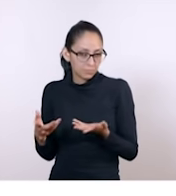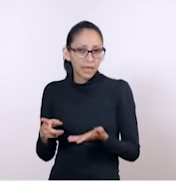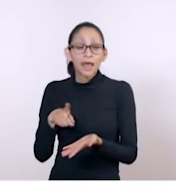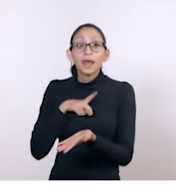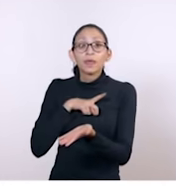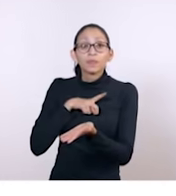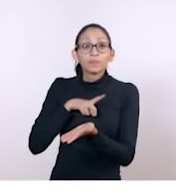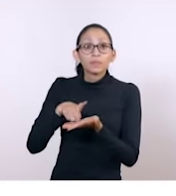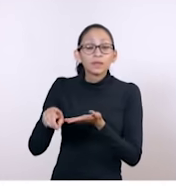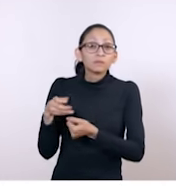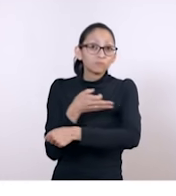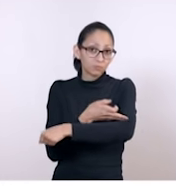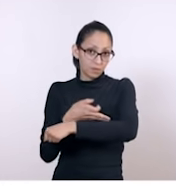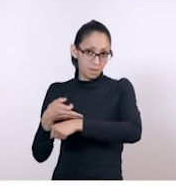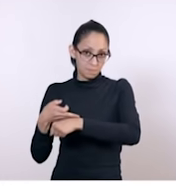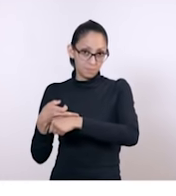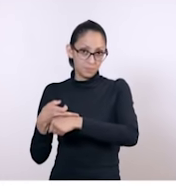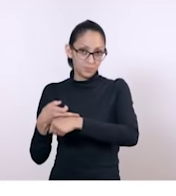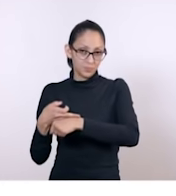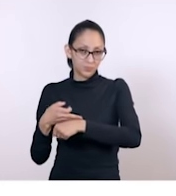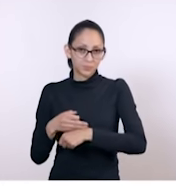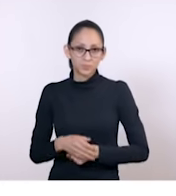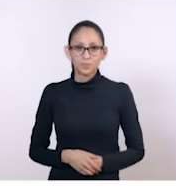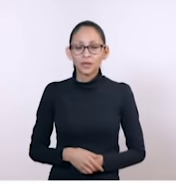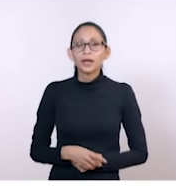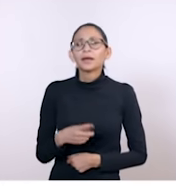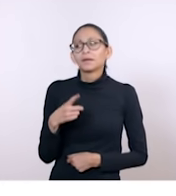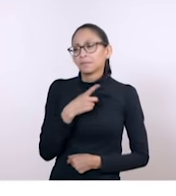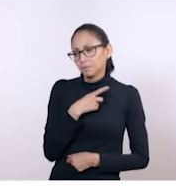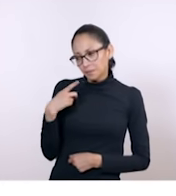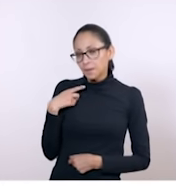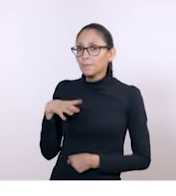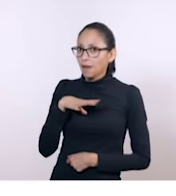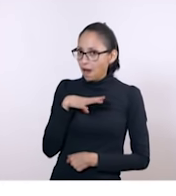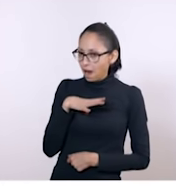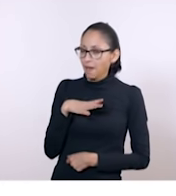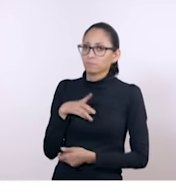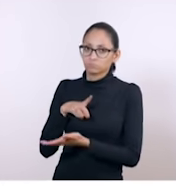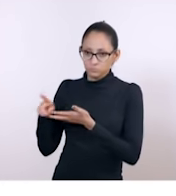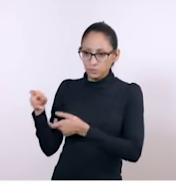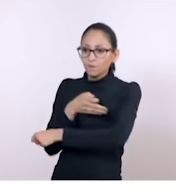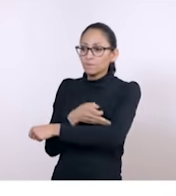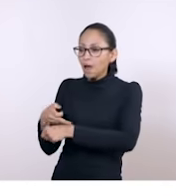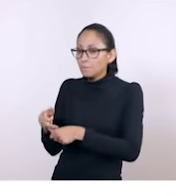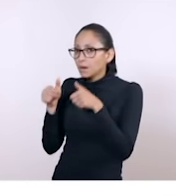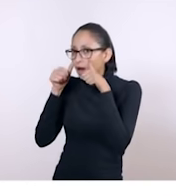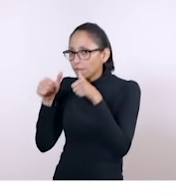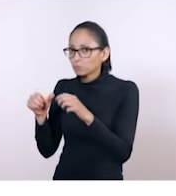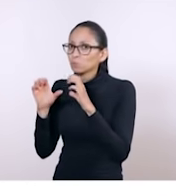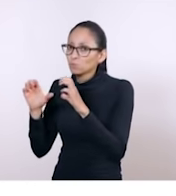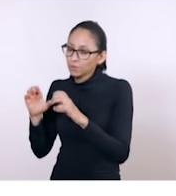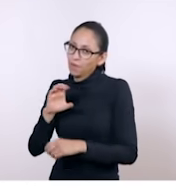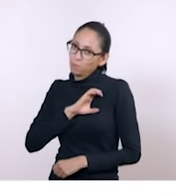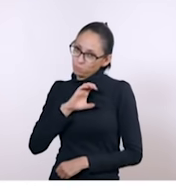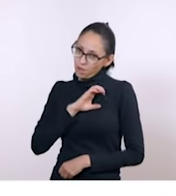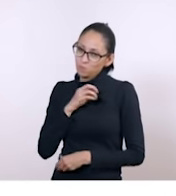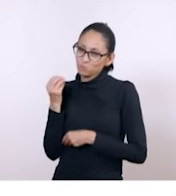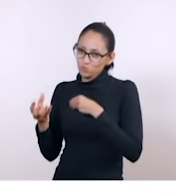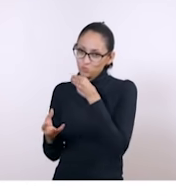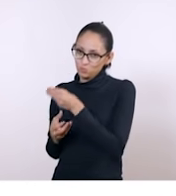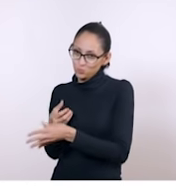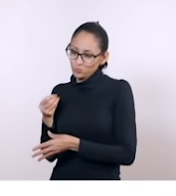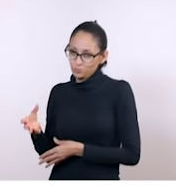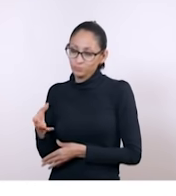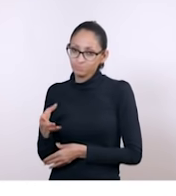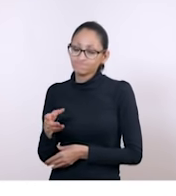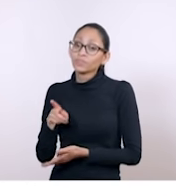El derecho a la familia. Es decir, tener a una familia que te cuide y te dé afecto. El derecho